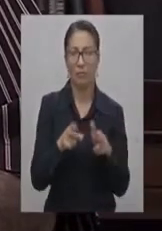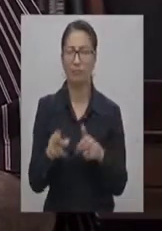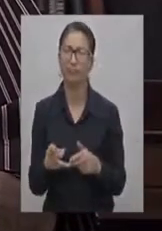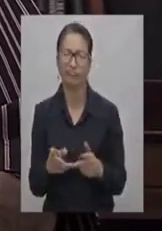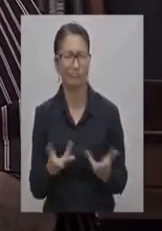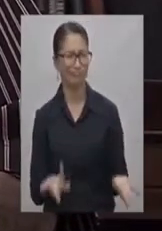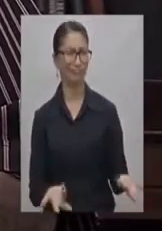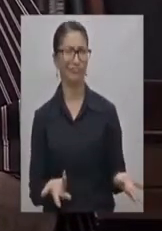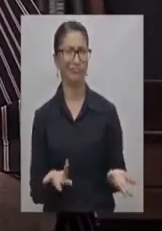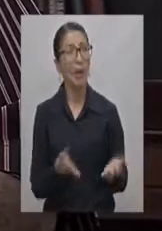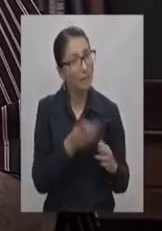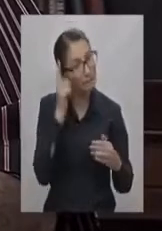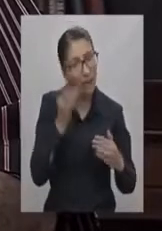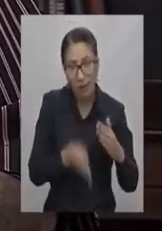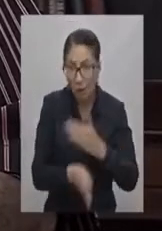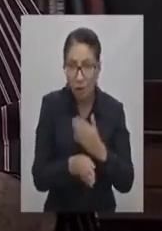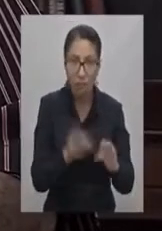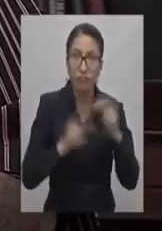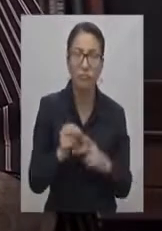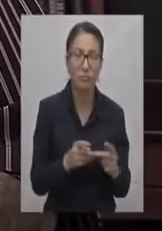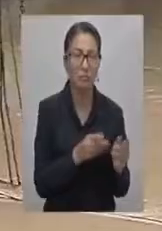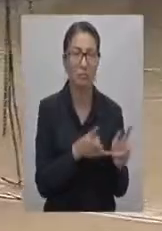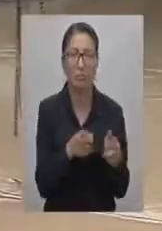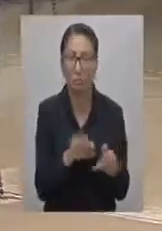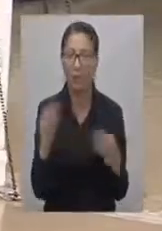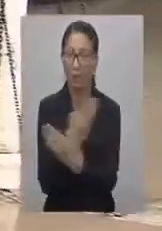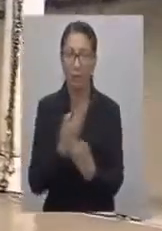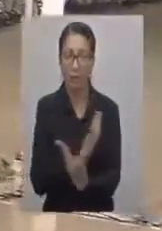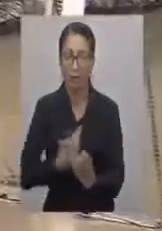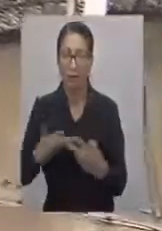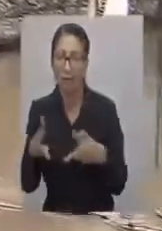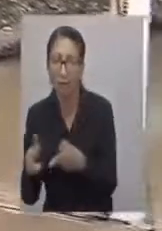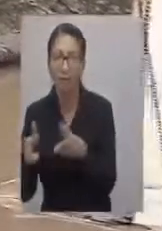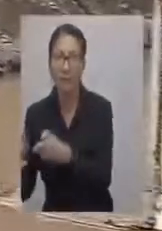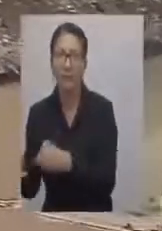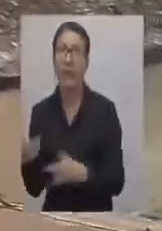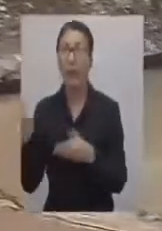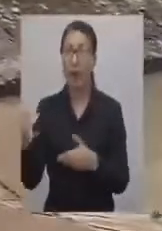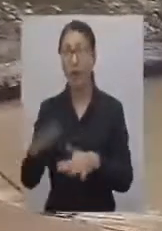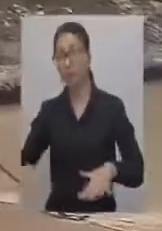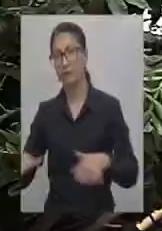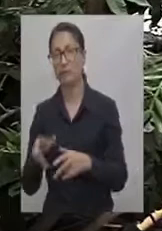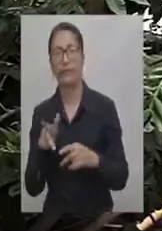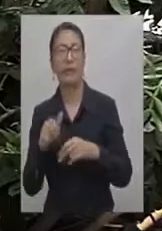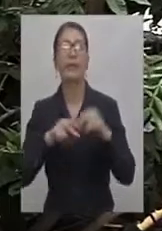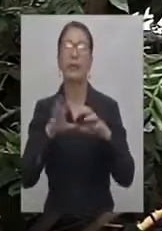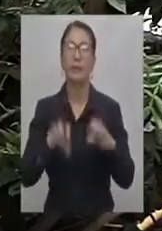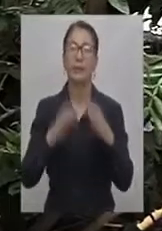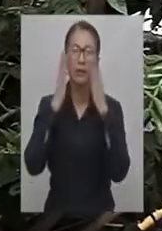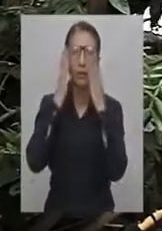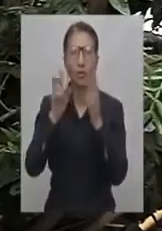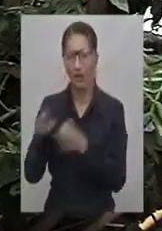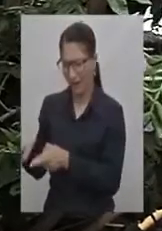recursos, y esta es hora que la planta se encuentra abandonada y en estado de deterioro. La barcaza actual